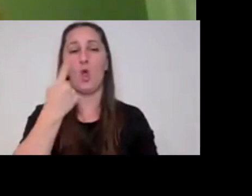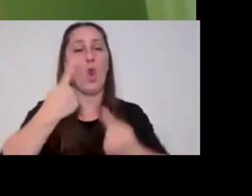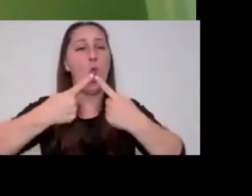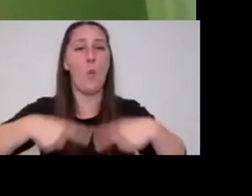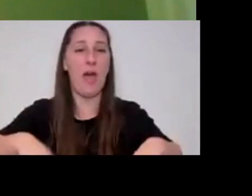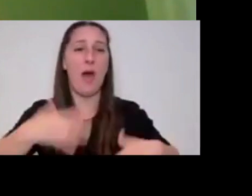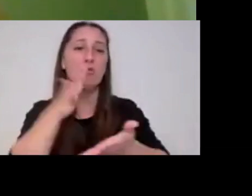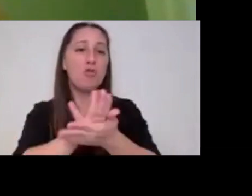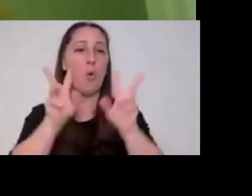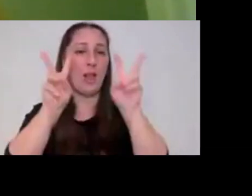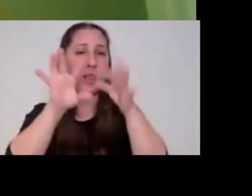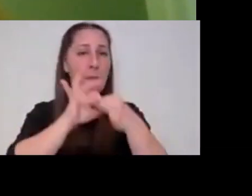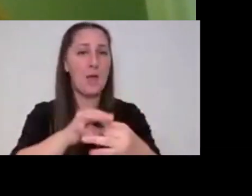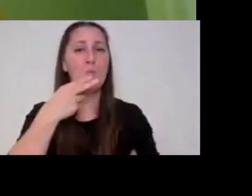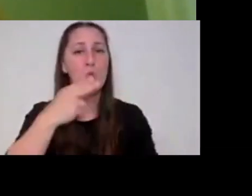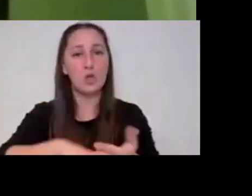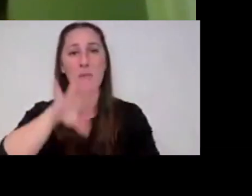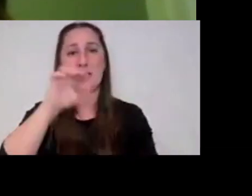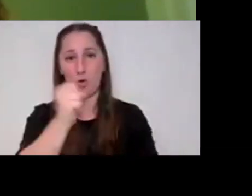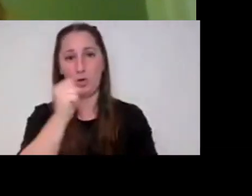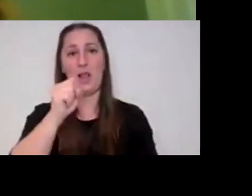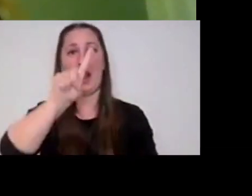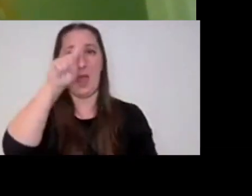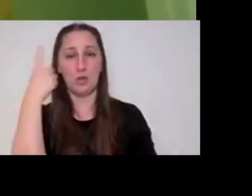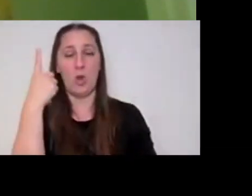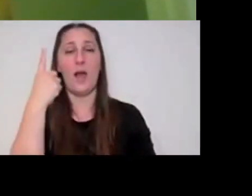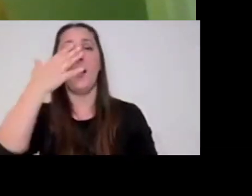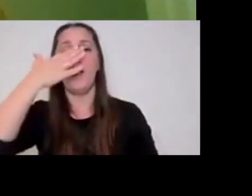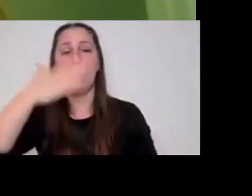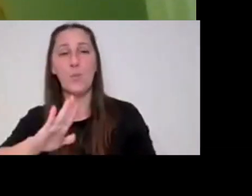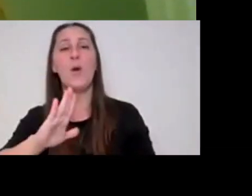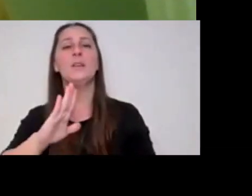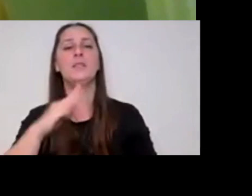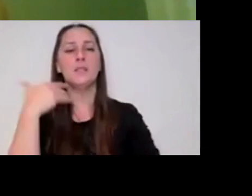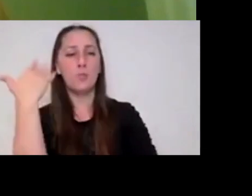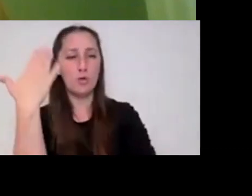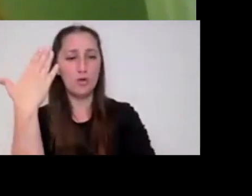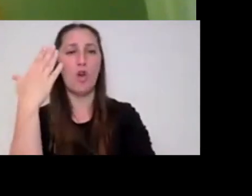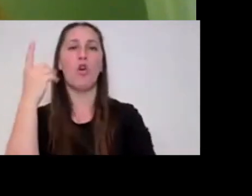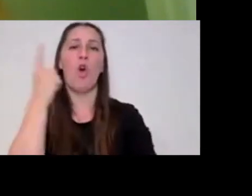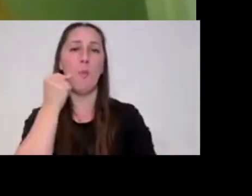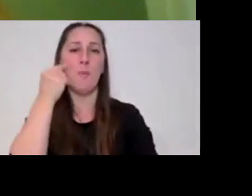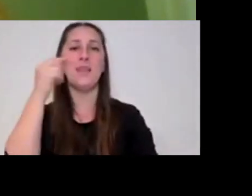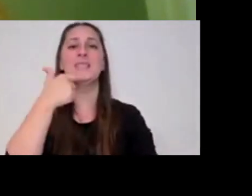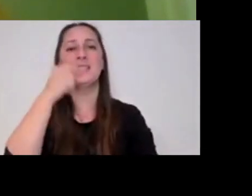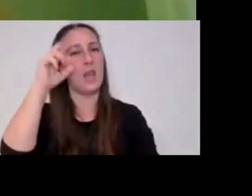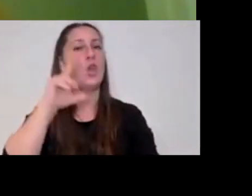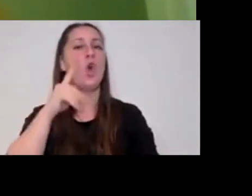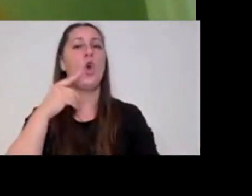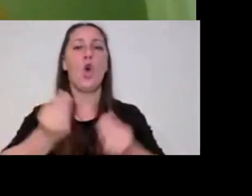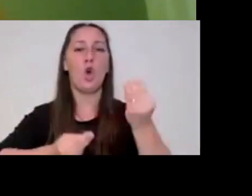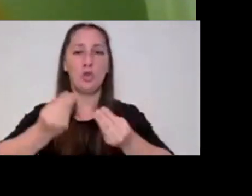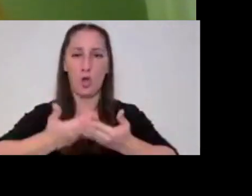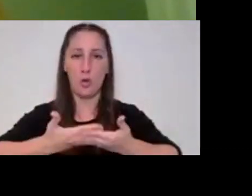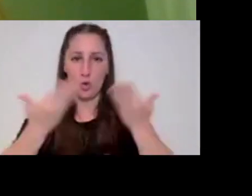y previsionales más relevantes en el ámbito nacional, y luego contaremos con la exposición del contador público Sergio Carbone sobre la